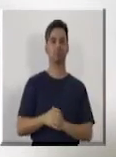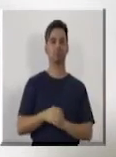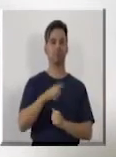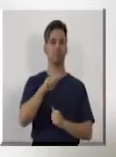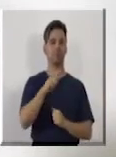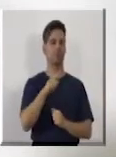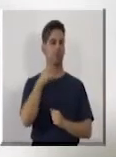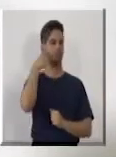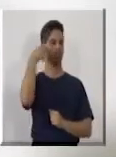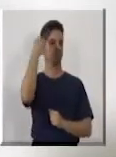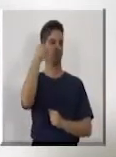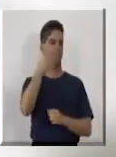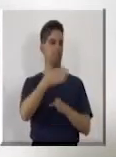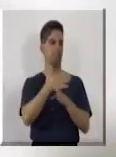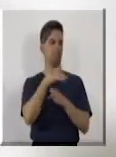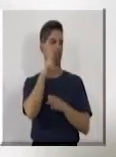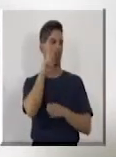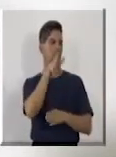¿Qué nos quiere decir la imagen?